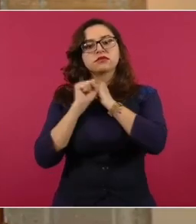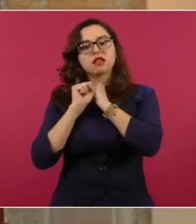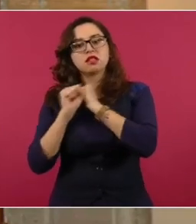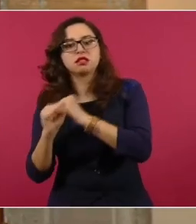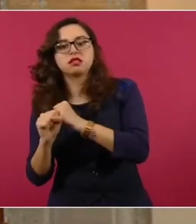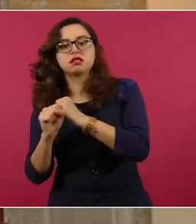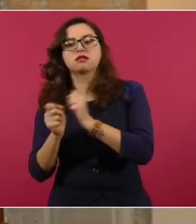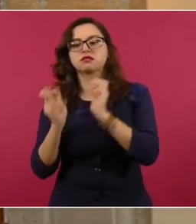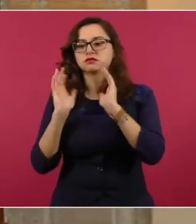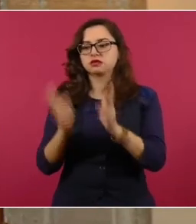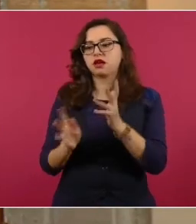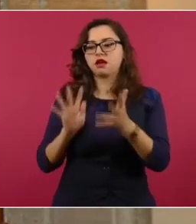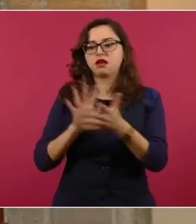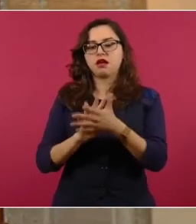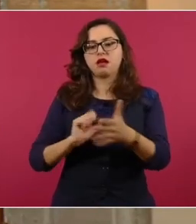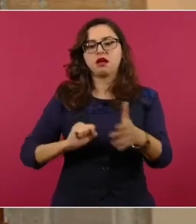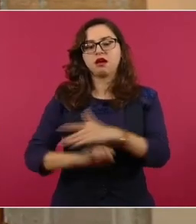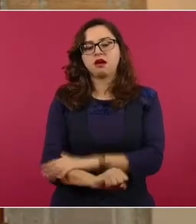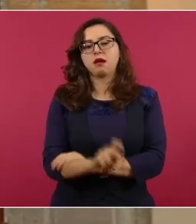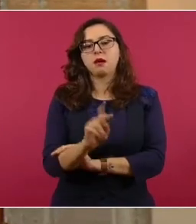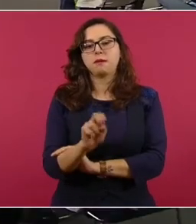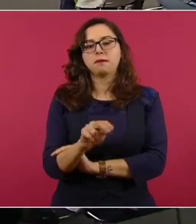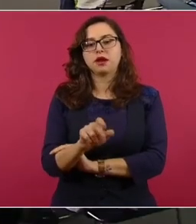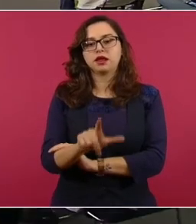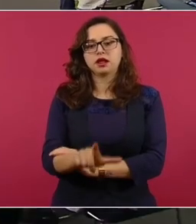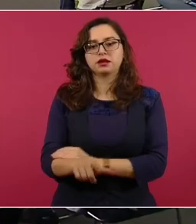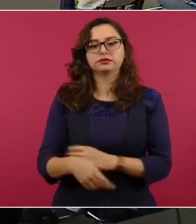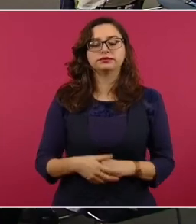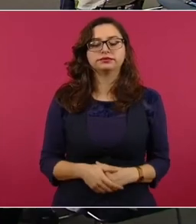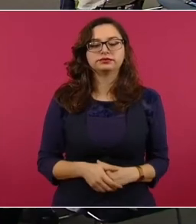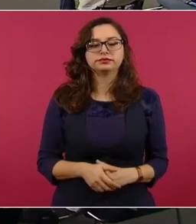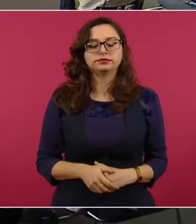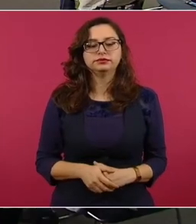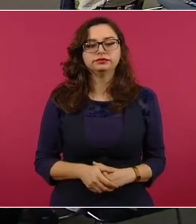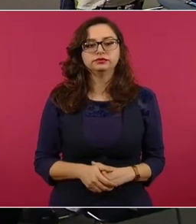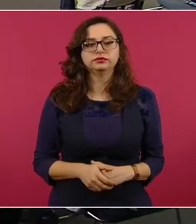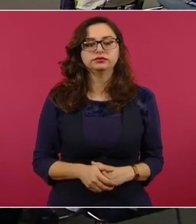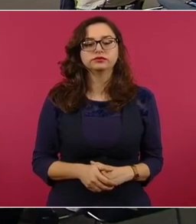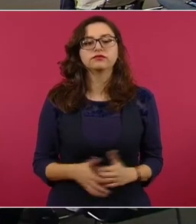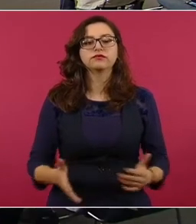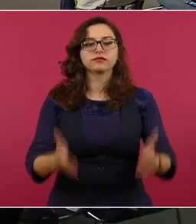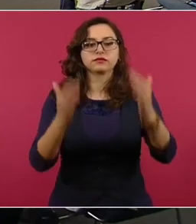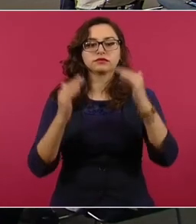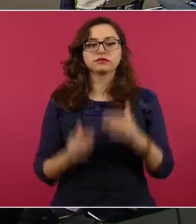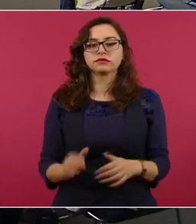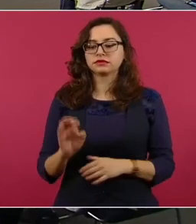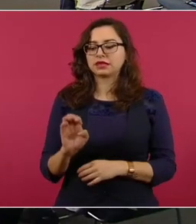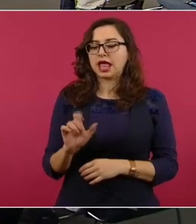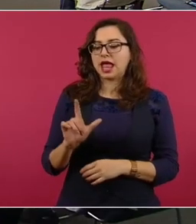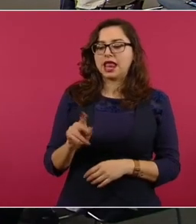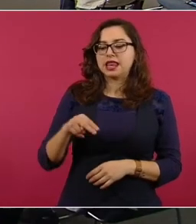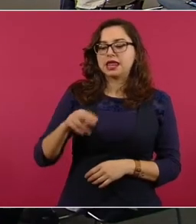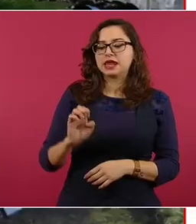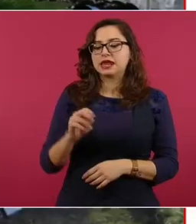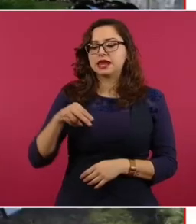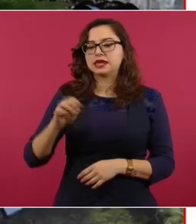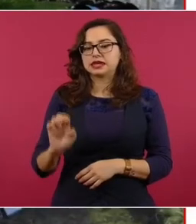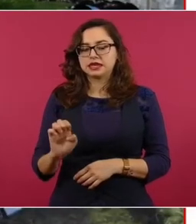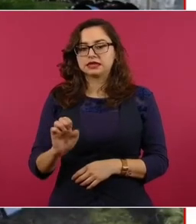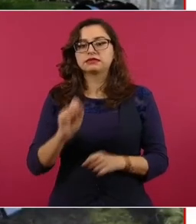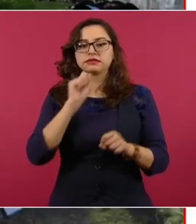a proceso penal. Siguiente. También fue detenido el nene, que está vinculado